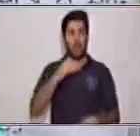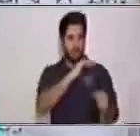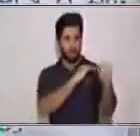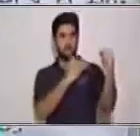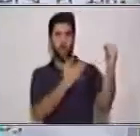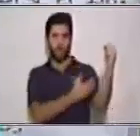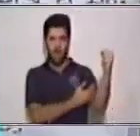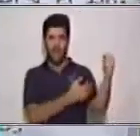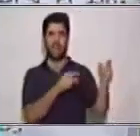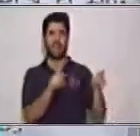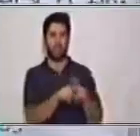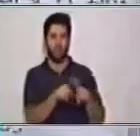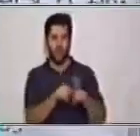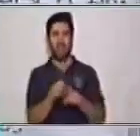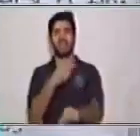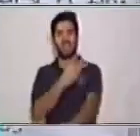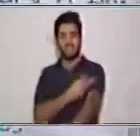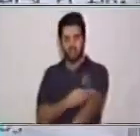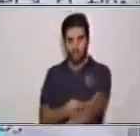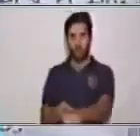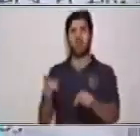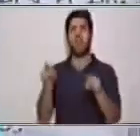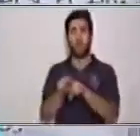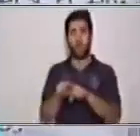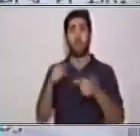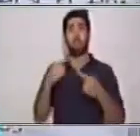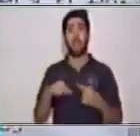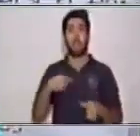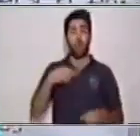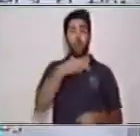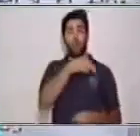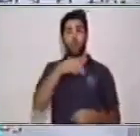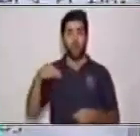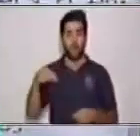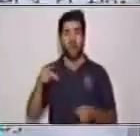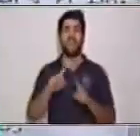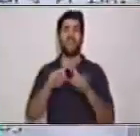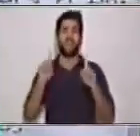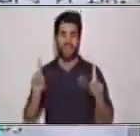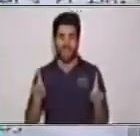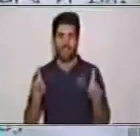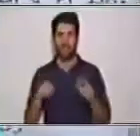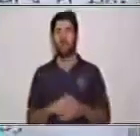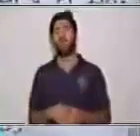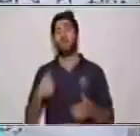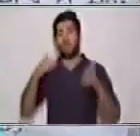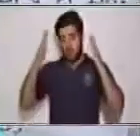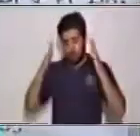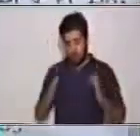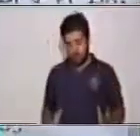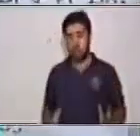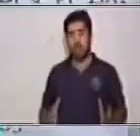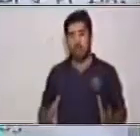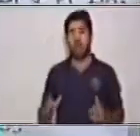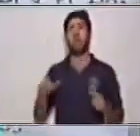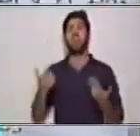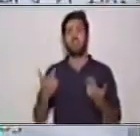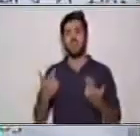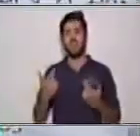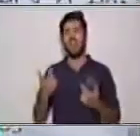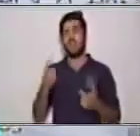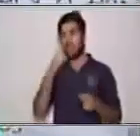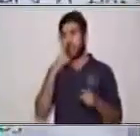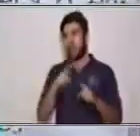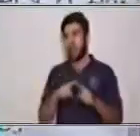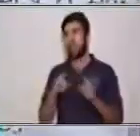las mismas historias, pero solo cambian de nombre. En la personificación de aspectos y objetos de la naturaleza.